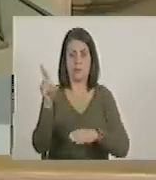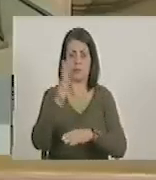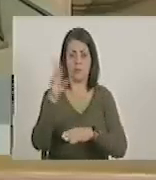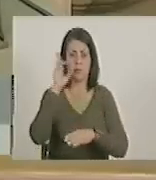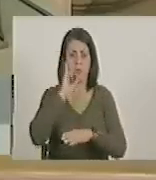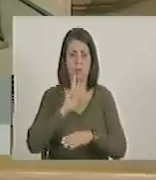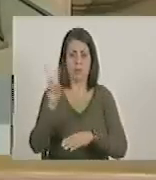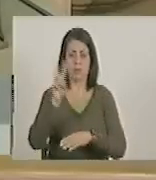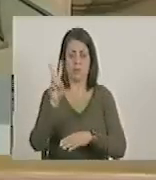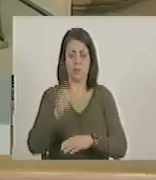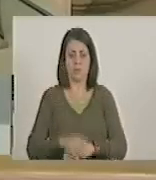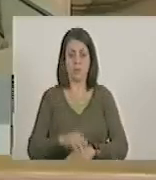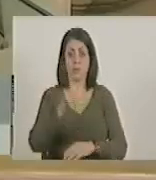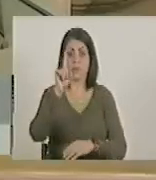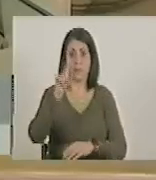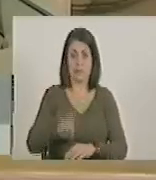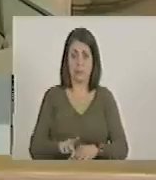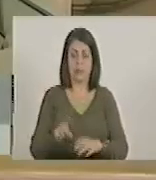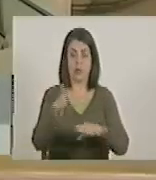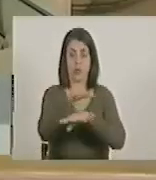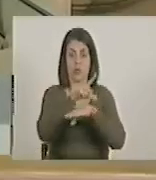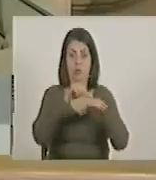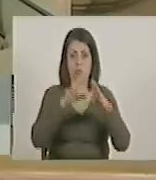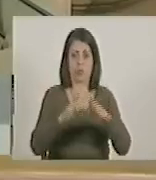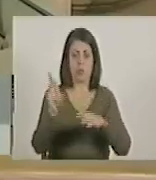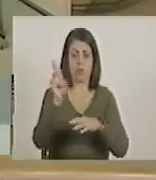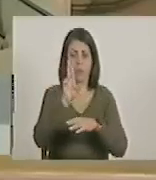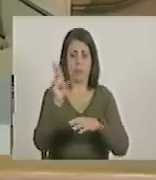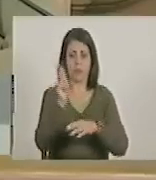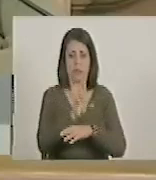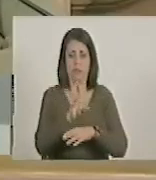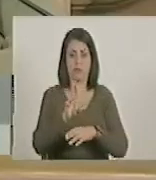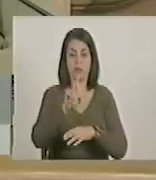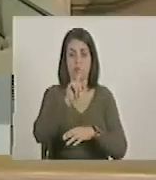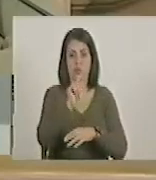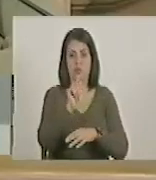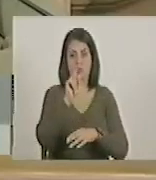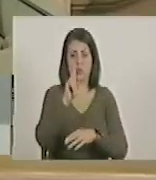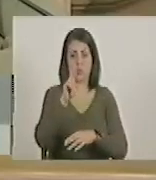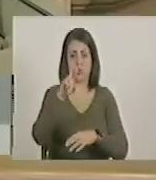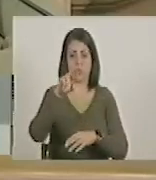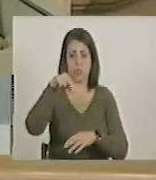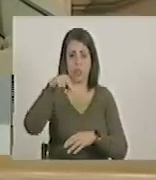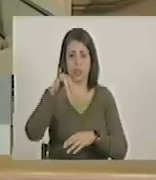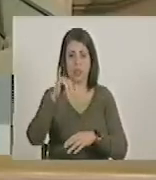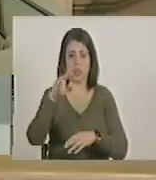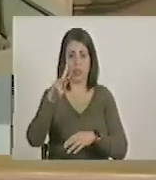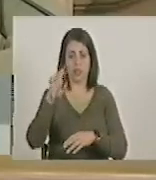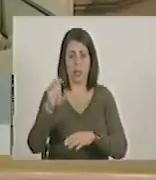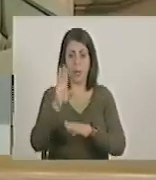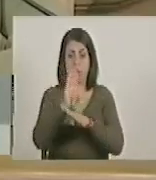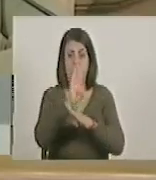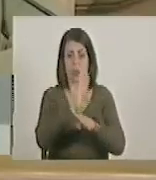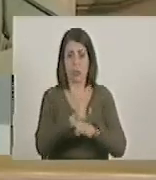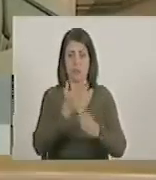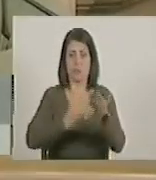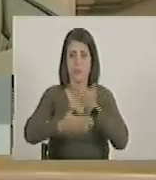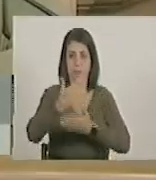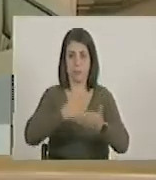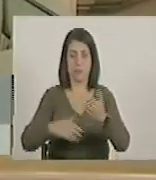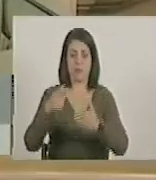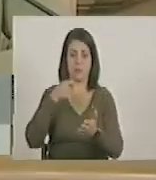República Bolivariana de Venezuela y el Gobierno de la República de Turquía relativo a la promoción y protección recíproca